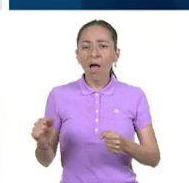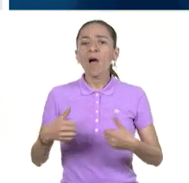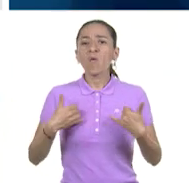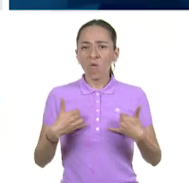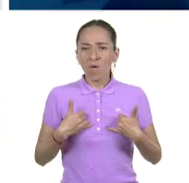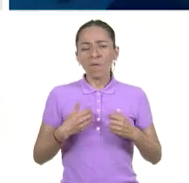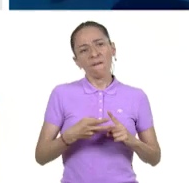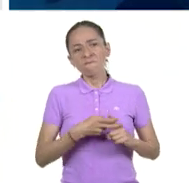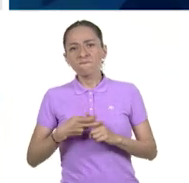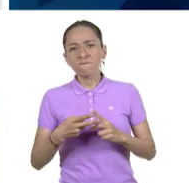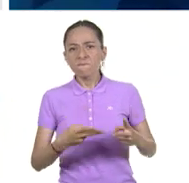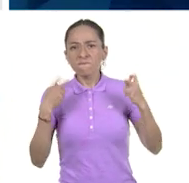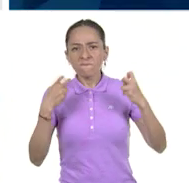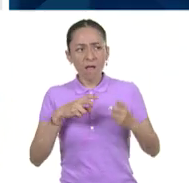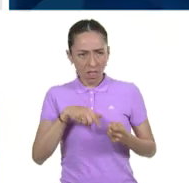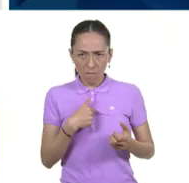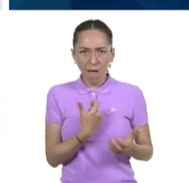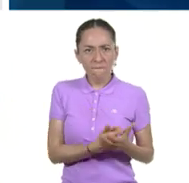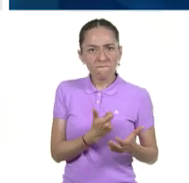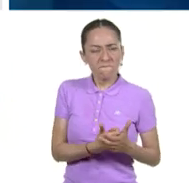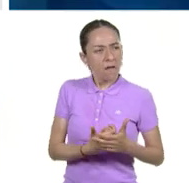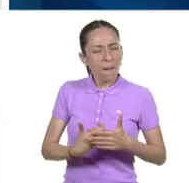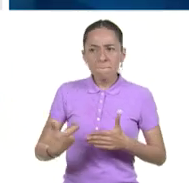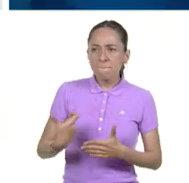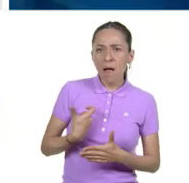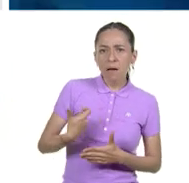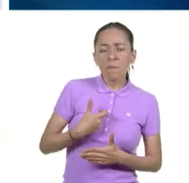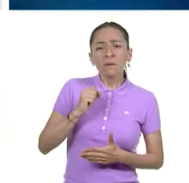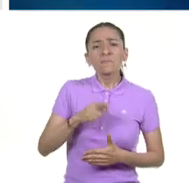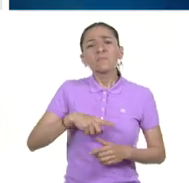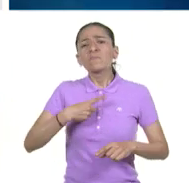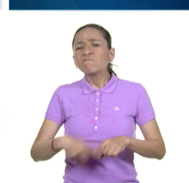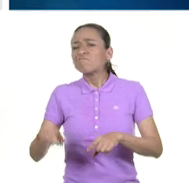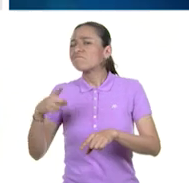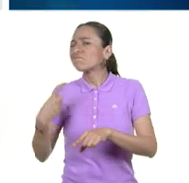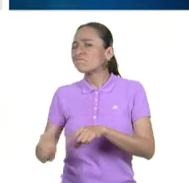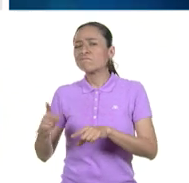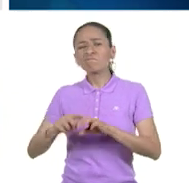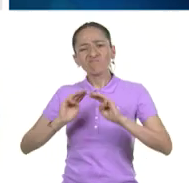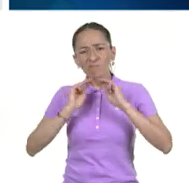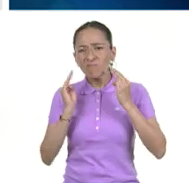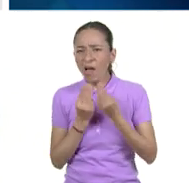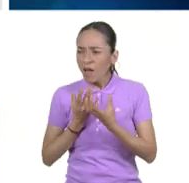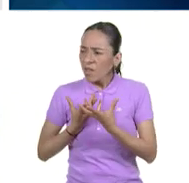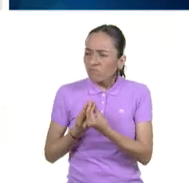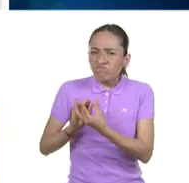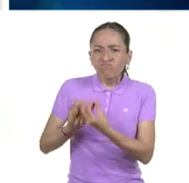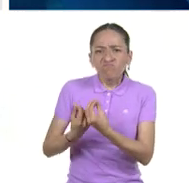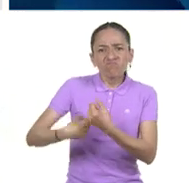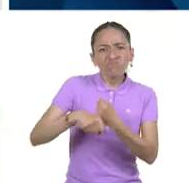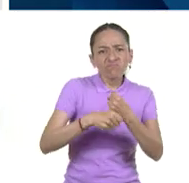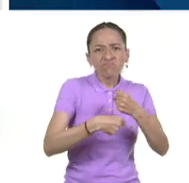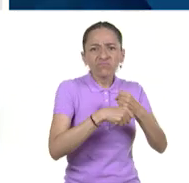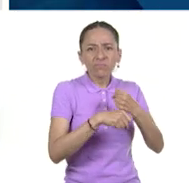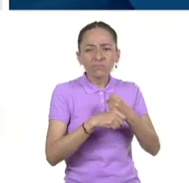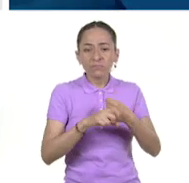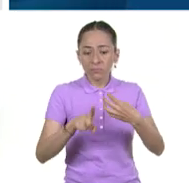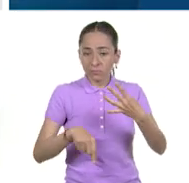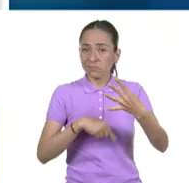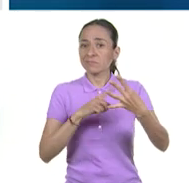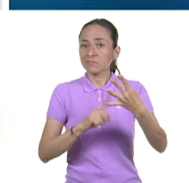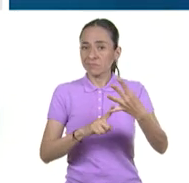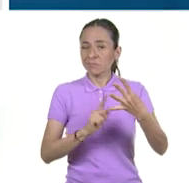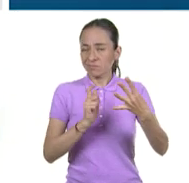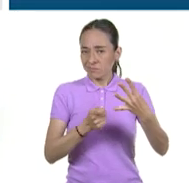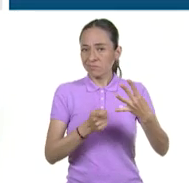cobran extorsiones, se vinculan con otras bandas del crimen organizado. Y la cuarta razón de la